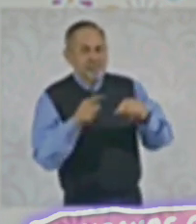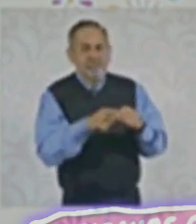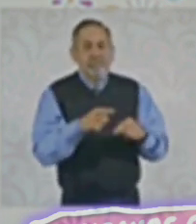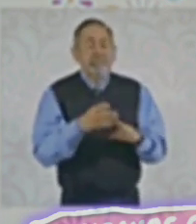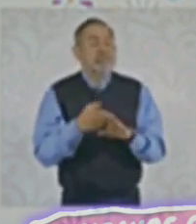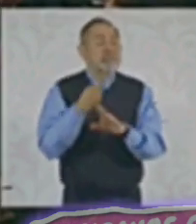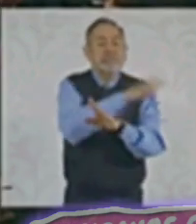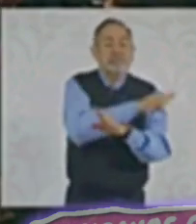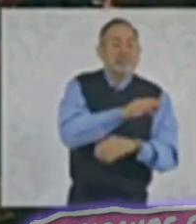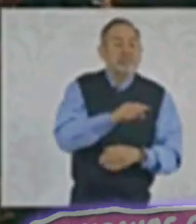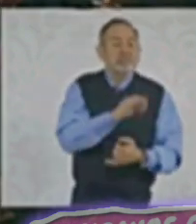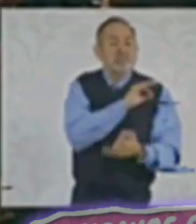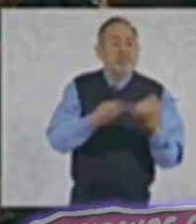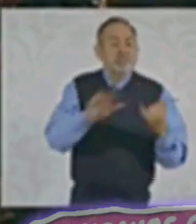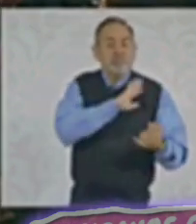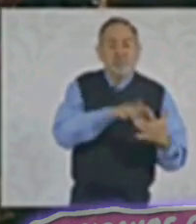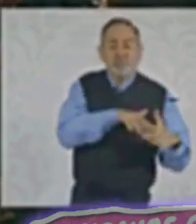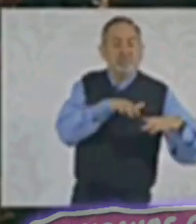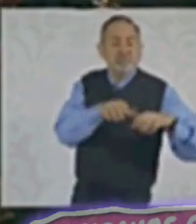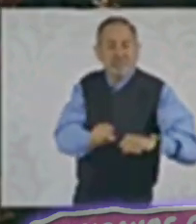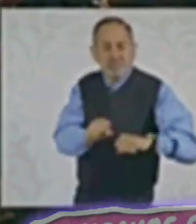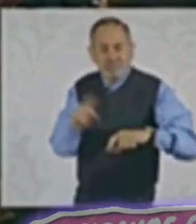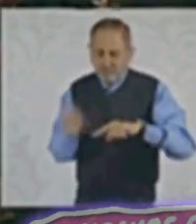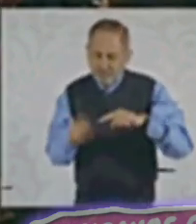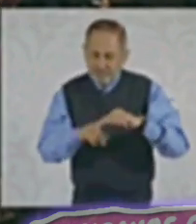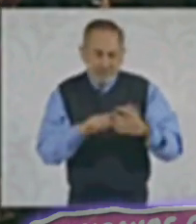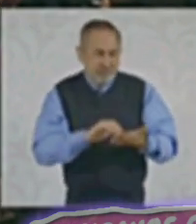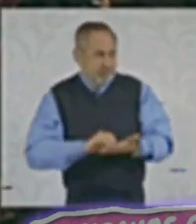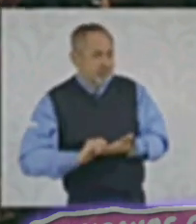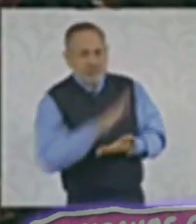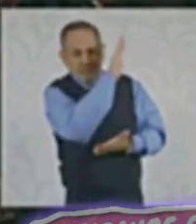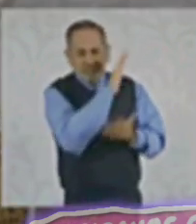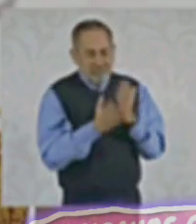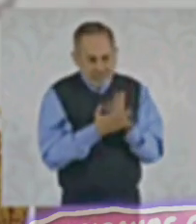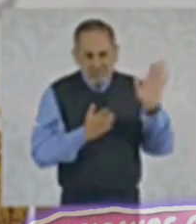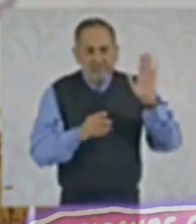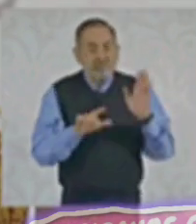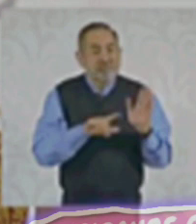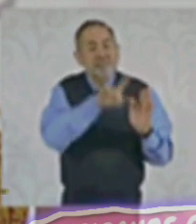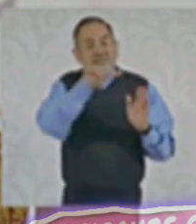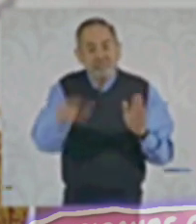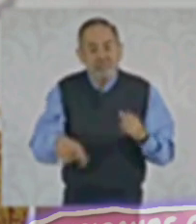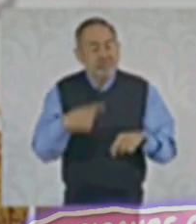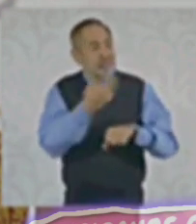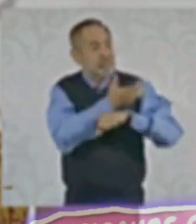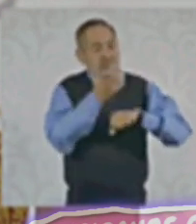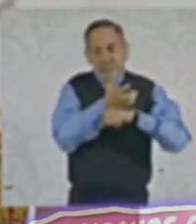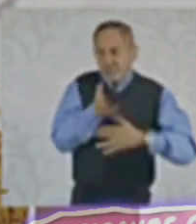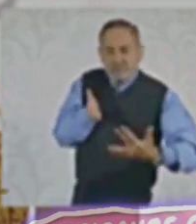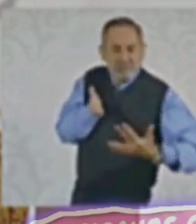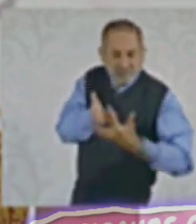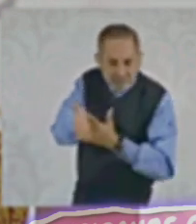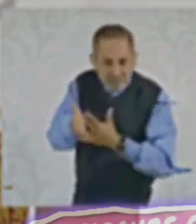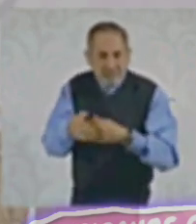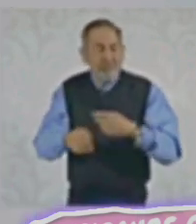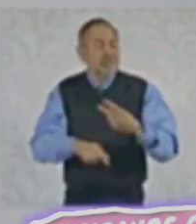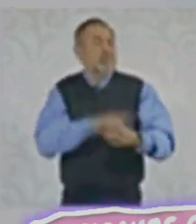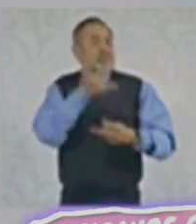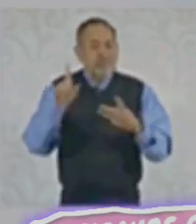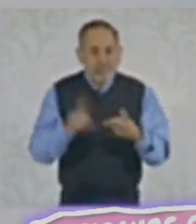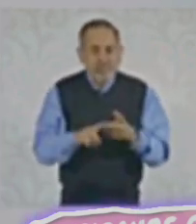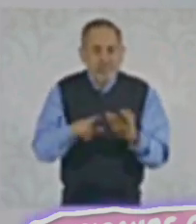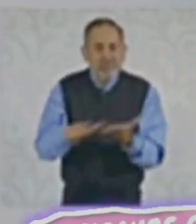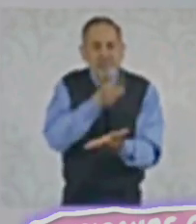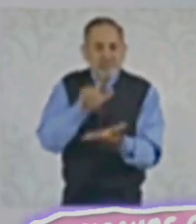invasión española que hubo, y después la lucha contra la invasión de Estados Unidos, y después las leyes